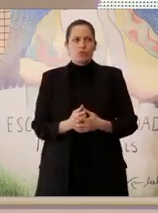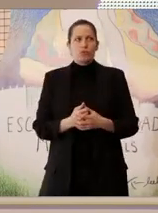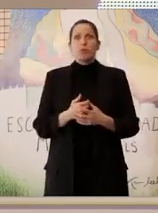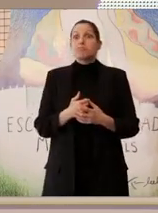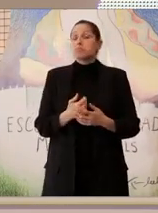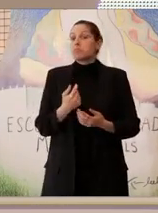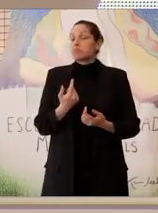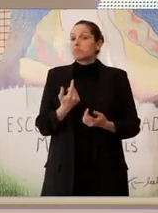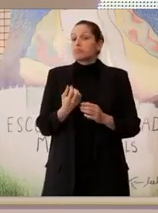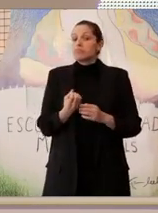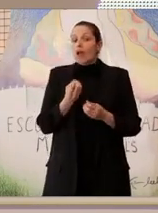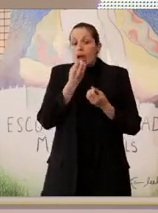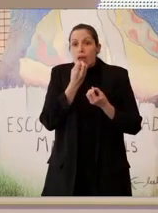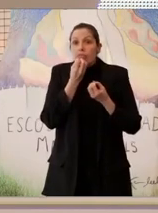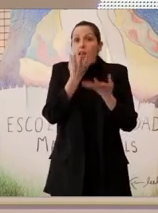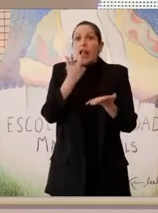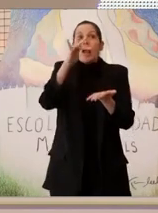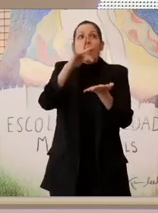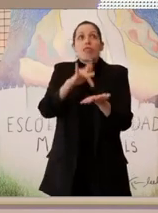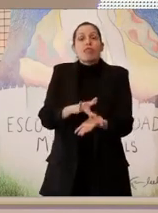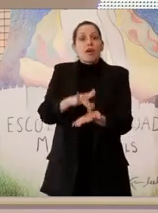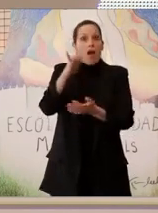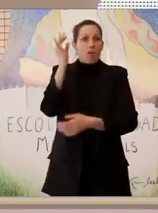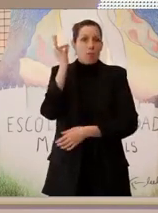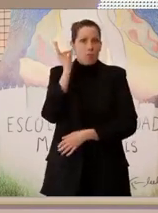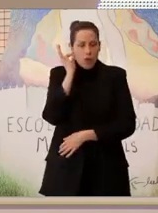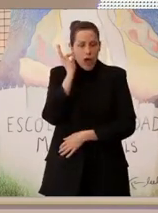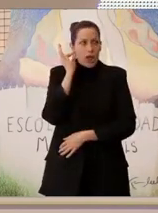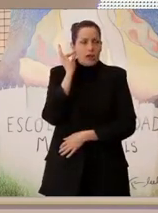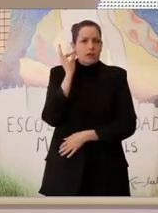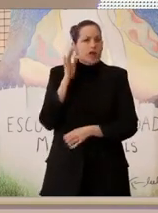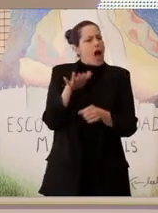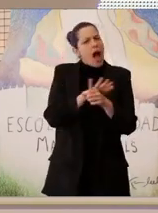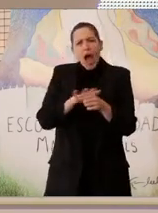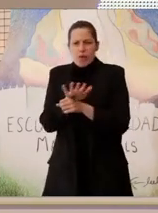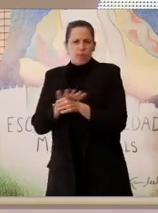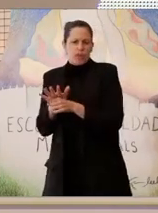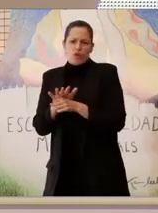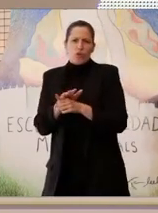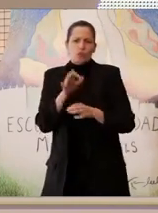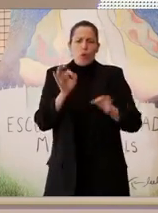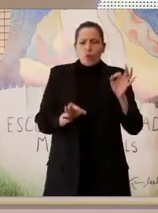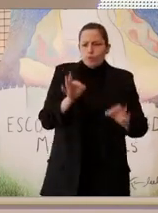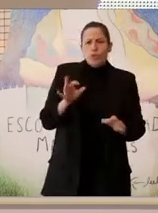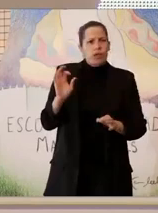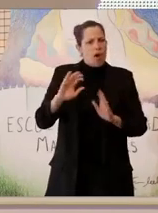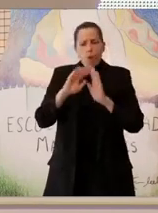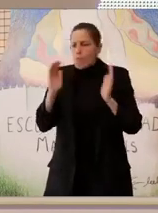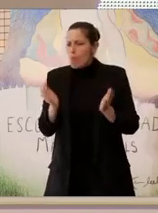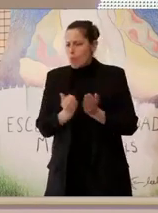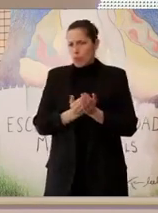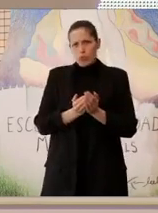Día de las Mujeres y se pone de manifiesto cuál es la situación de las mujeres en todos los ámbitos de la judicatura y en el mundo, no podemos permitir que